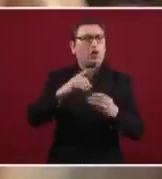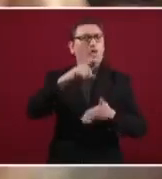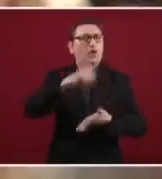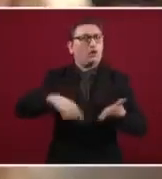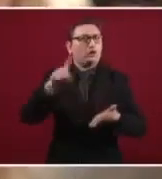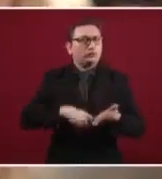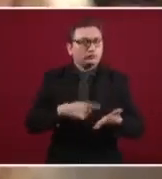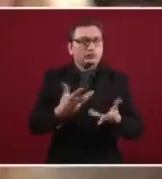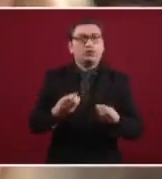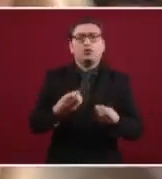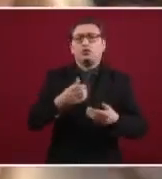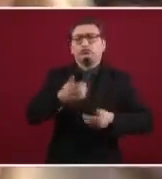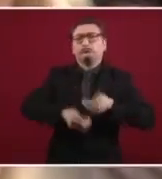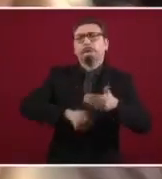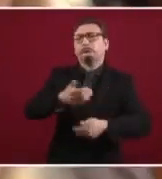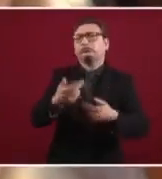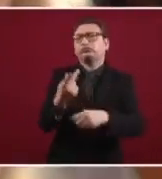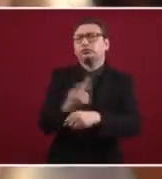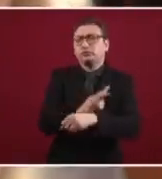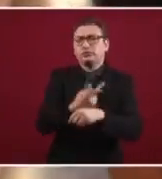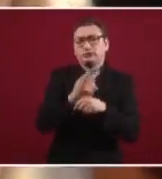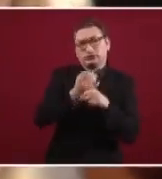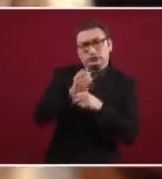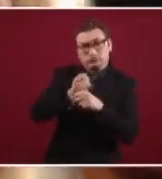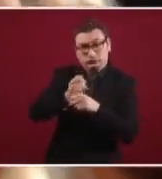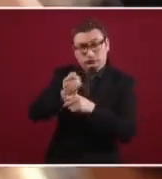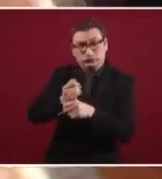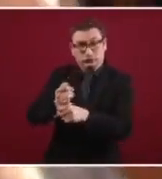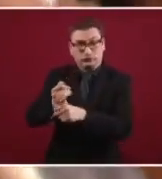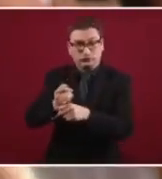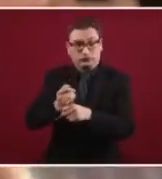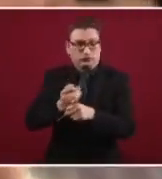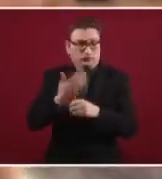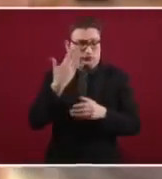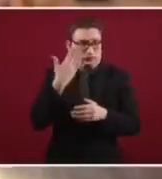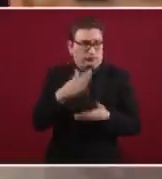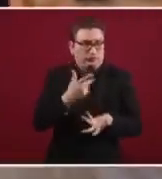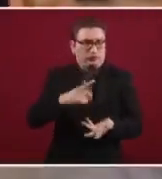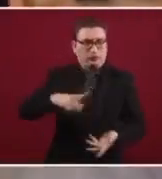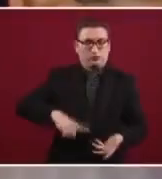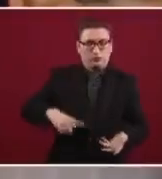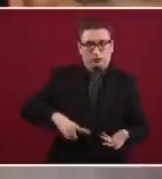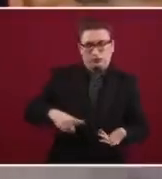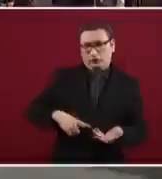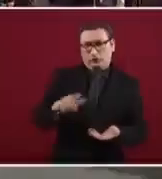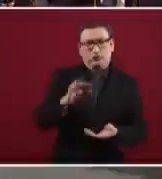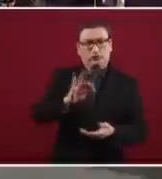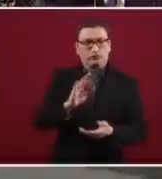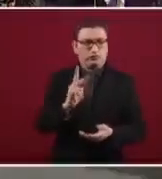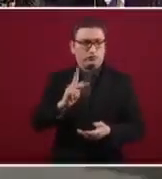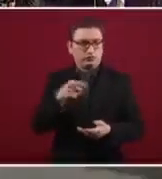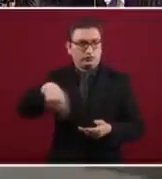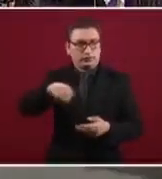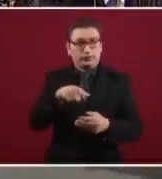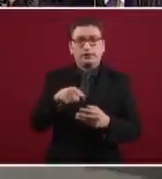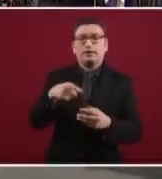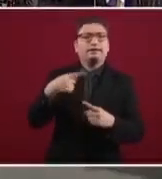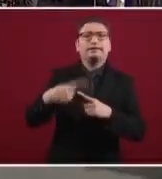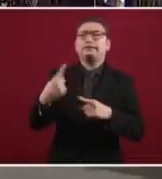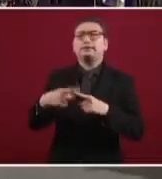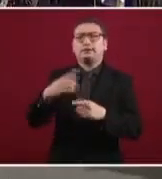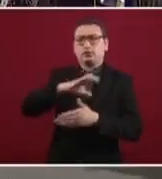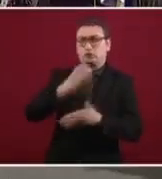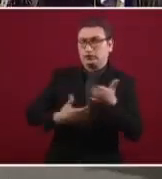y bueno, si se procedería a hacer una investigación por parte de la función pública contra quienes firmaron